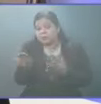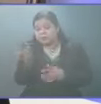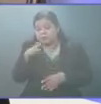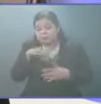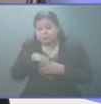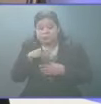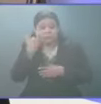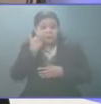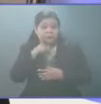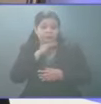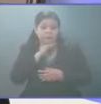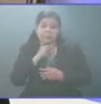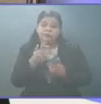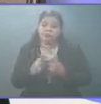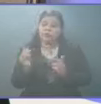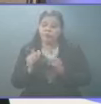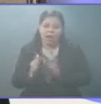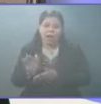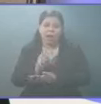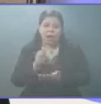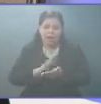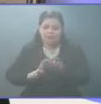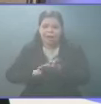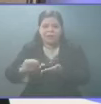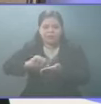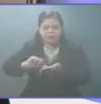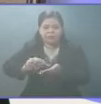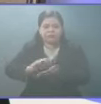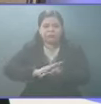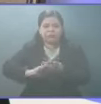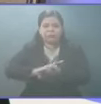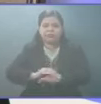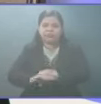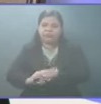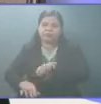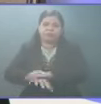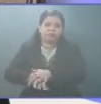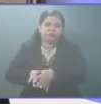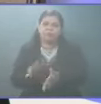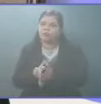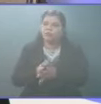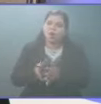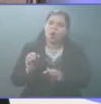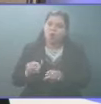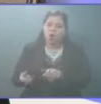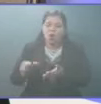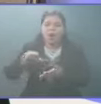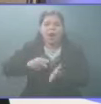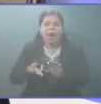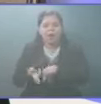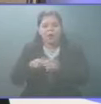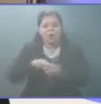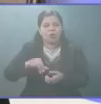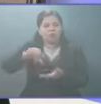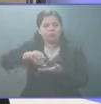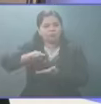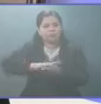Y el lavado de manos, en su defecto, el alcohol gel. Ahora, yo pienso que el adulto mayor sí puede